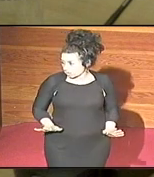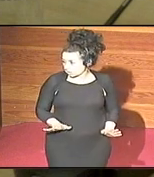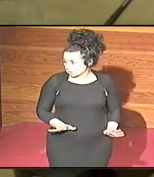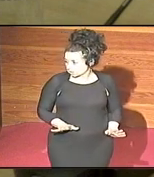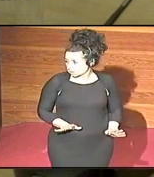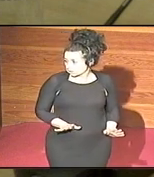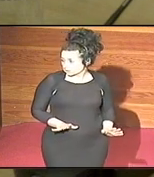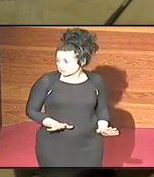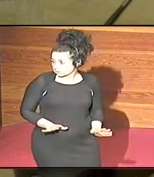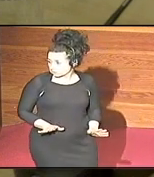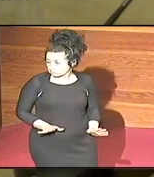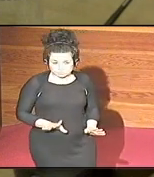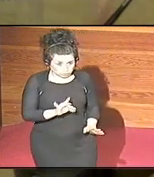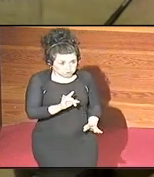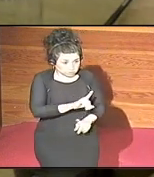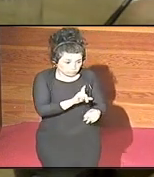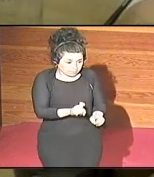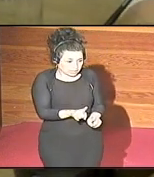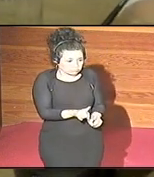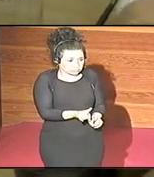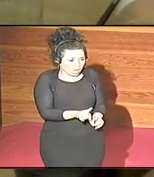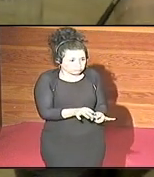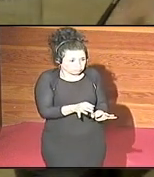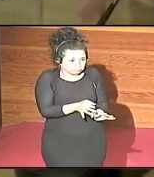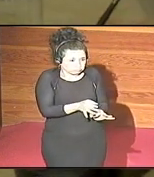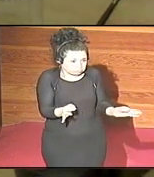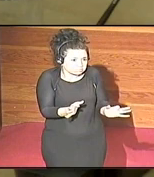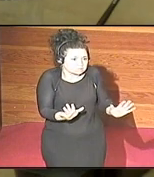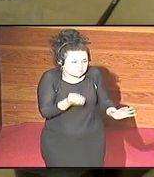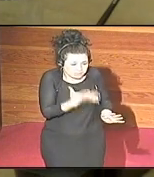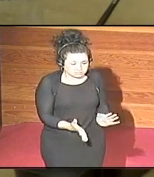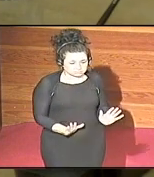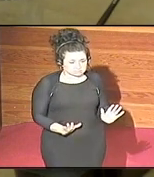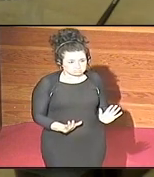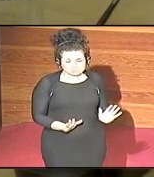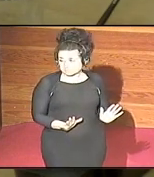es una pregunta totalmente legítima. Es efectivamente lo que